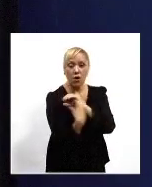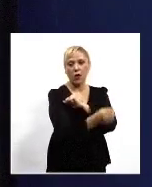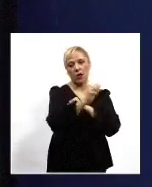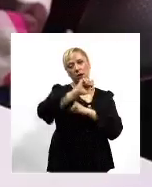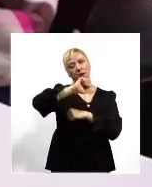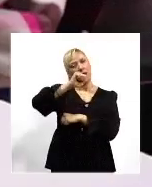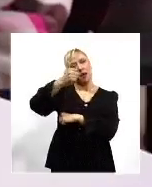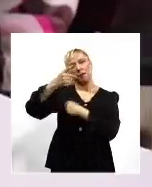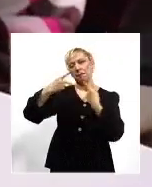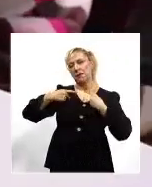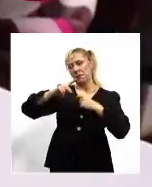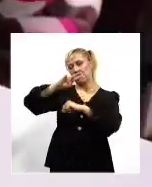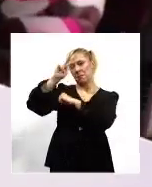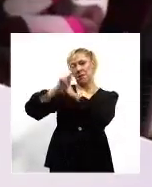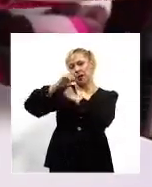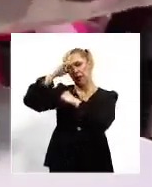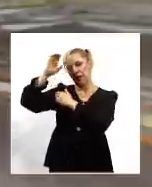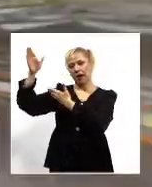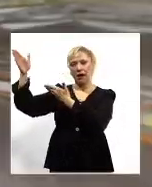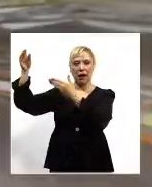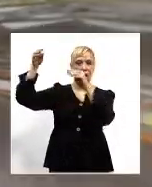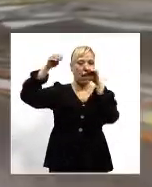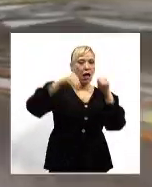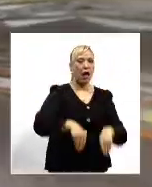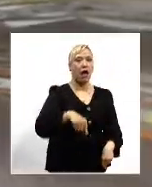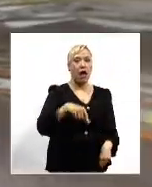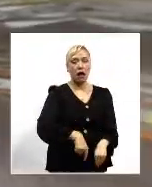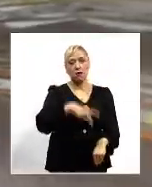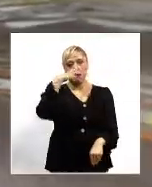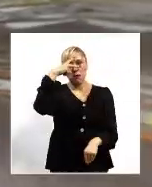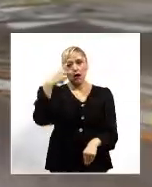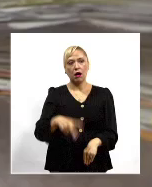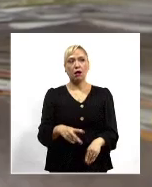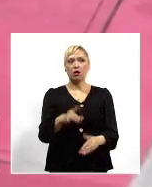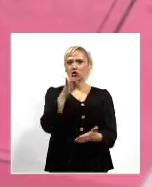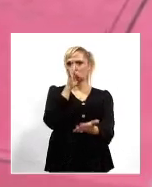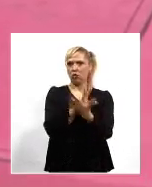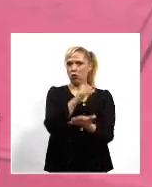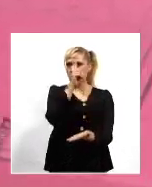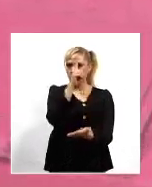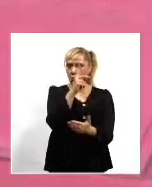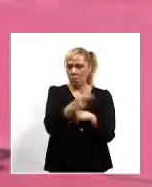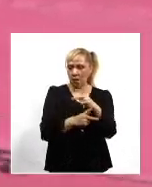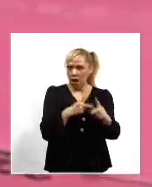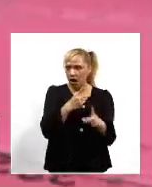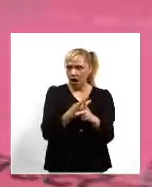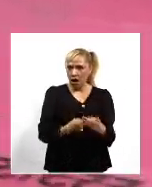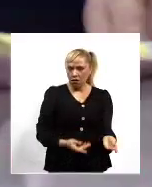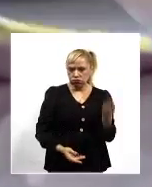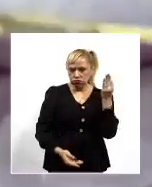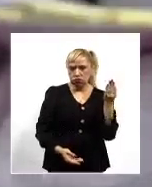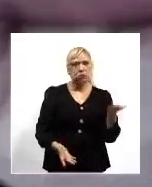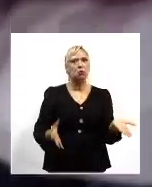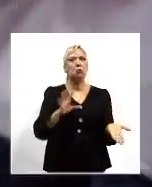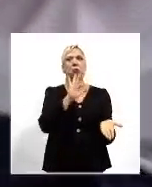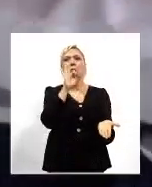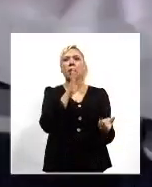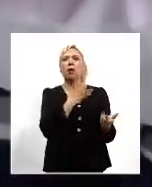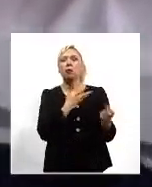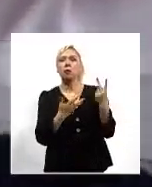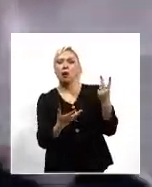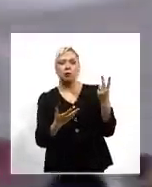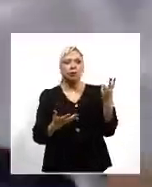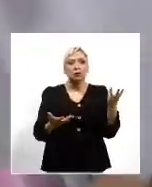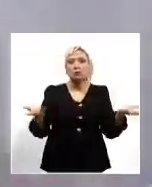extranjero que se encuentre en territorio nacional no está sujeta a que cuente con una sola nacionalidad. De acuerdo con el artículo 13, fracción segunda de la ley